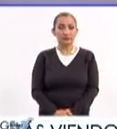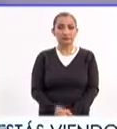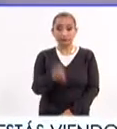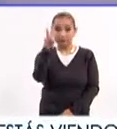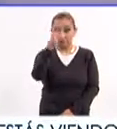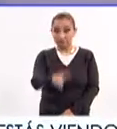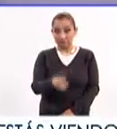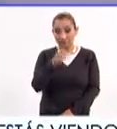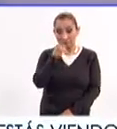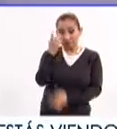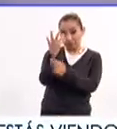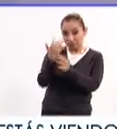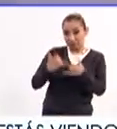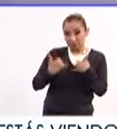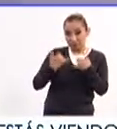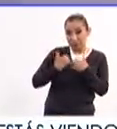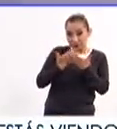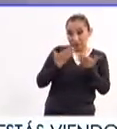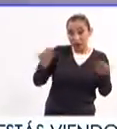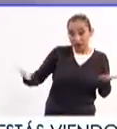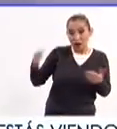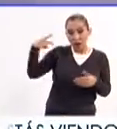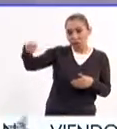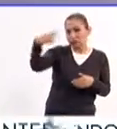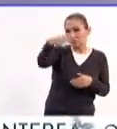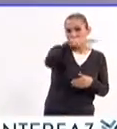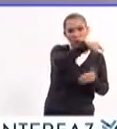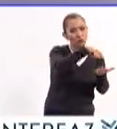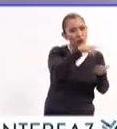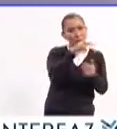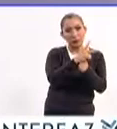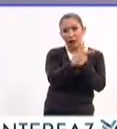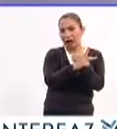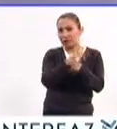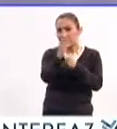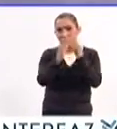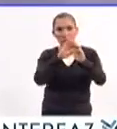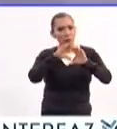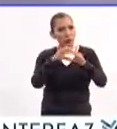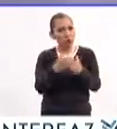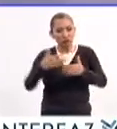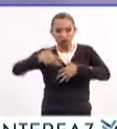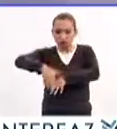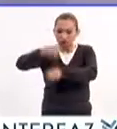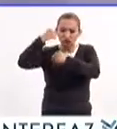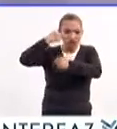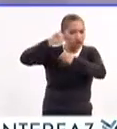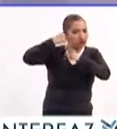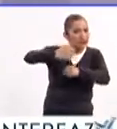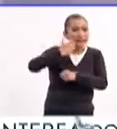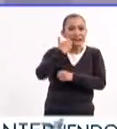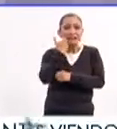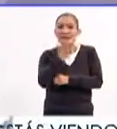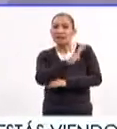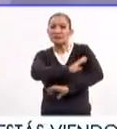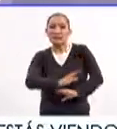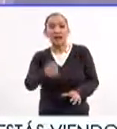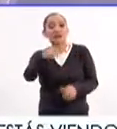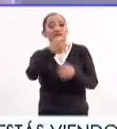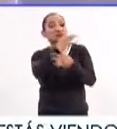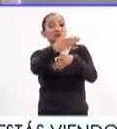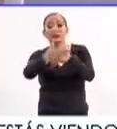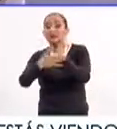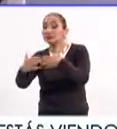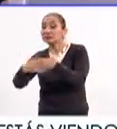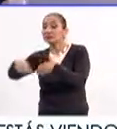Así es, como lo dicen estos pequeños que hoy desde muchos países del planeta están marchando para tratar de hacer